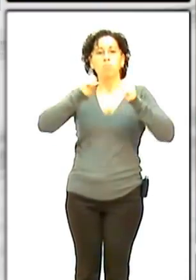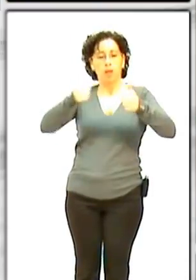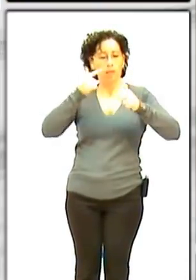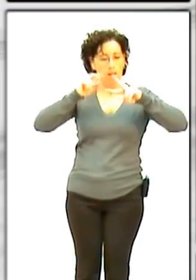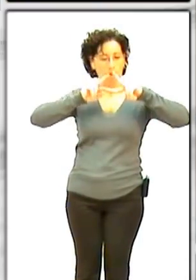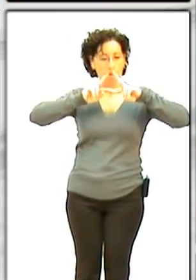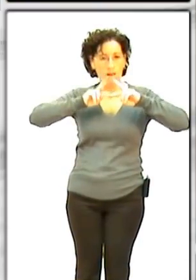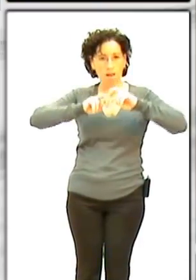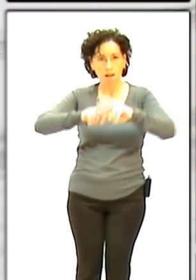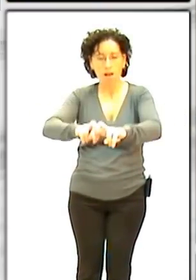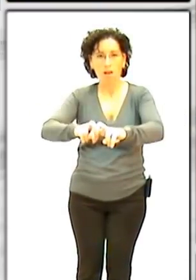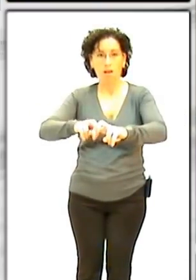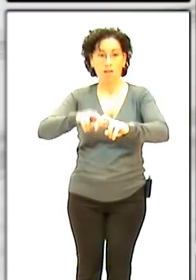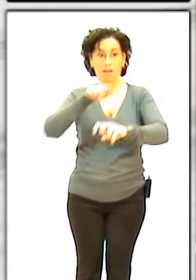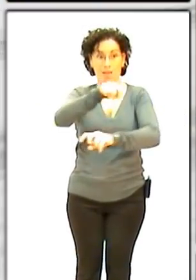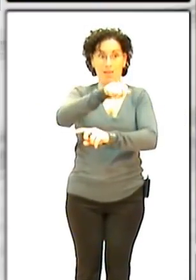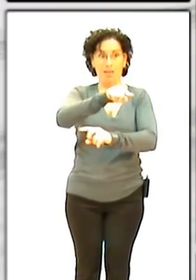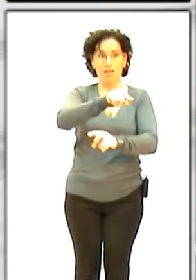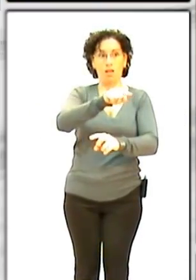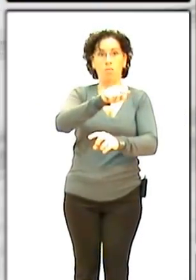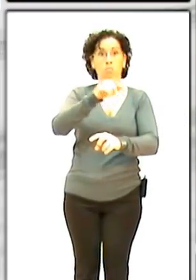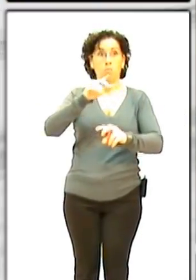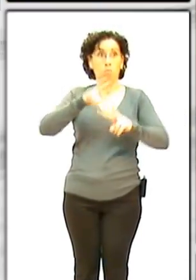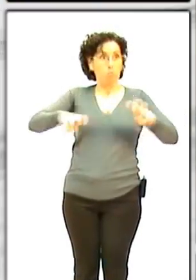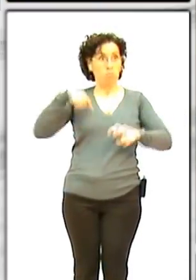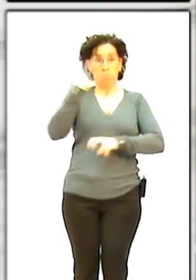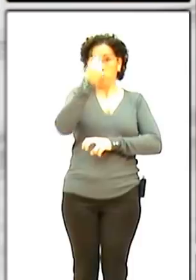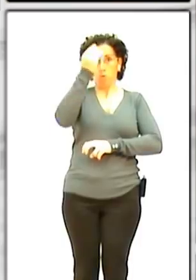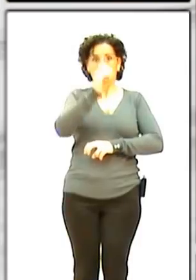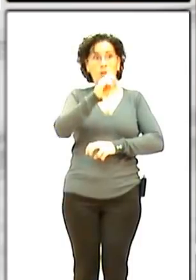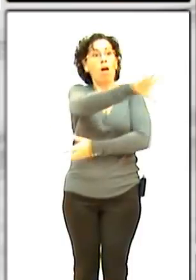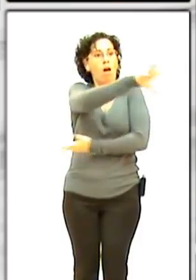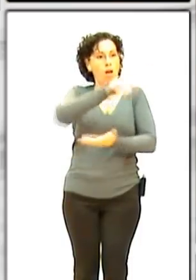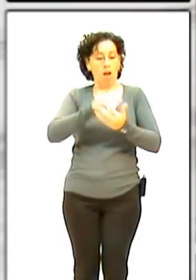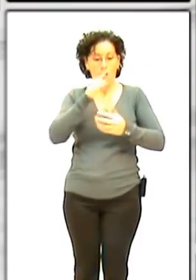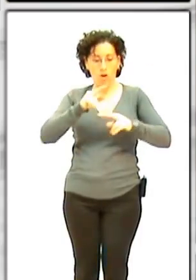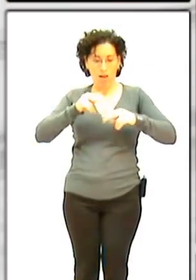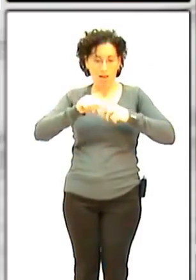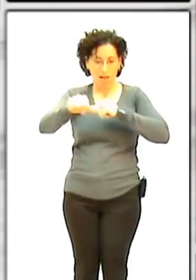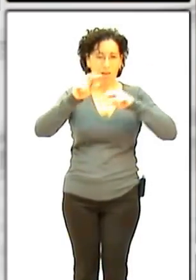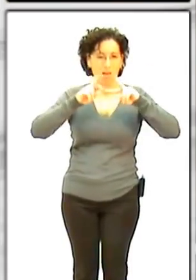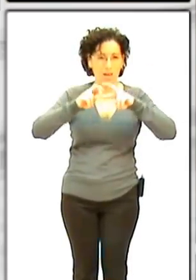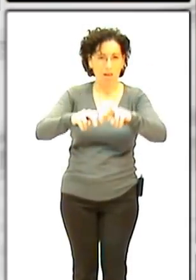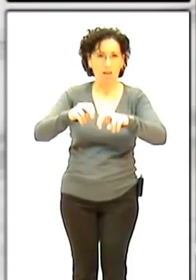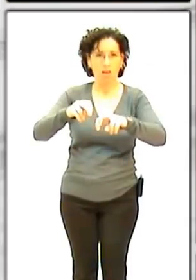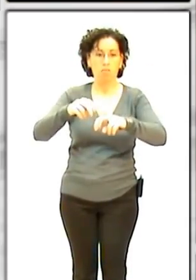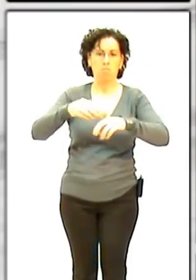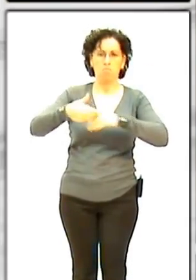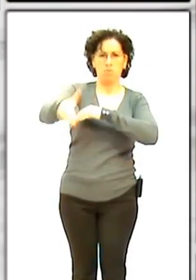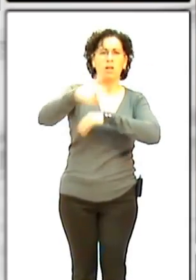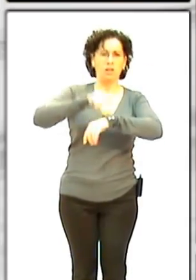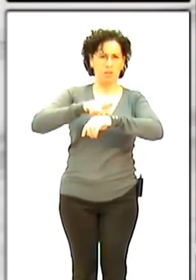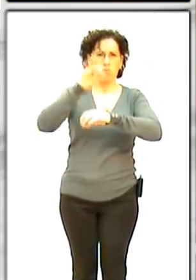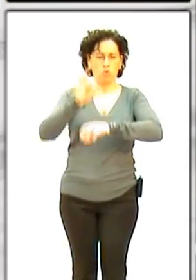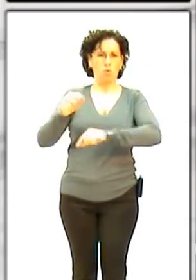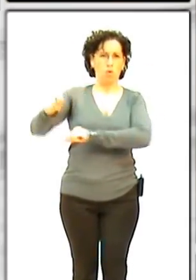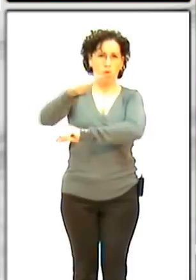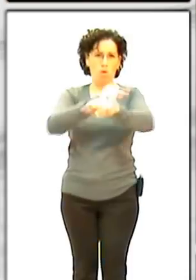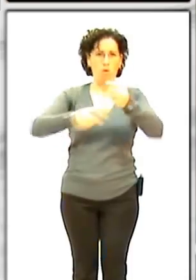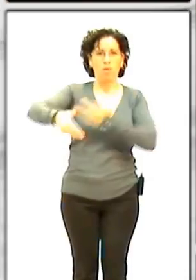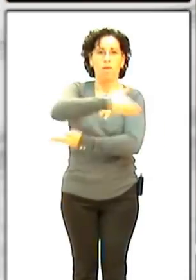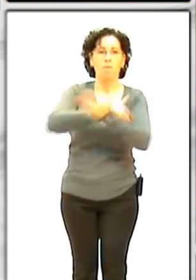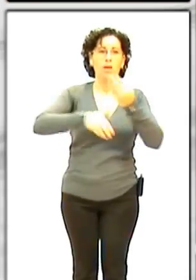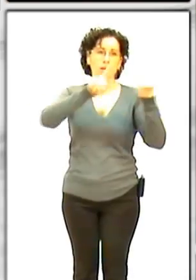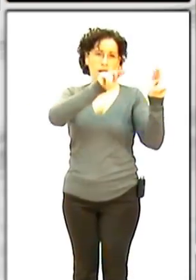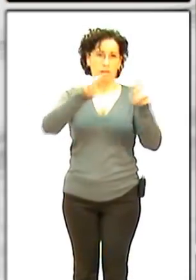ese tipo de alternativas. Y bueno, yo creo que tendremos más tiempo a lo largo del debate para hablar sobre ello y sobre